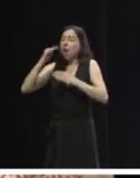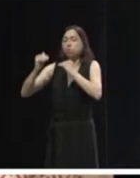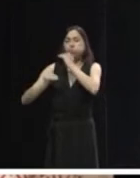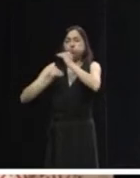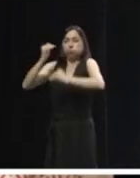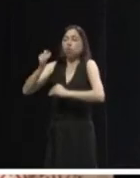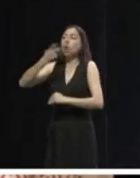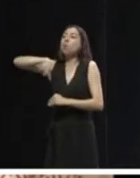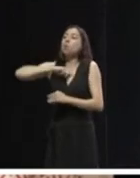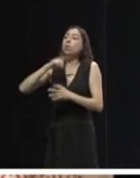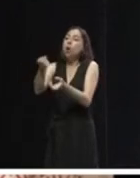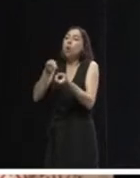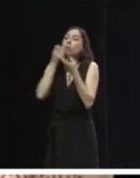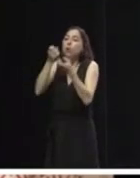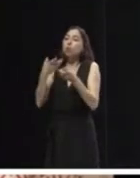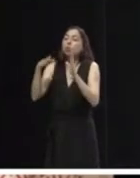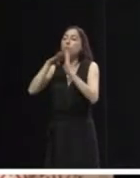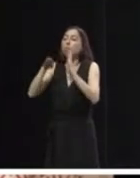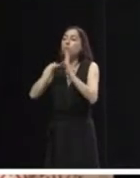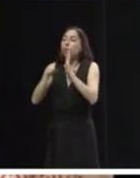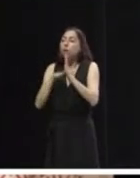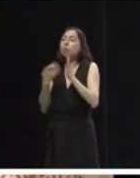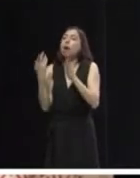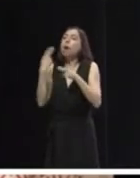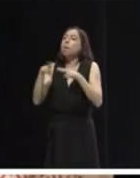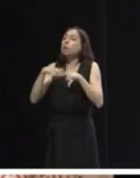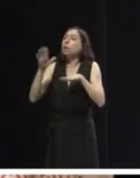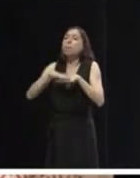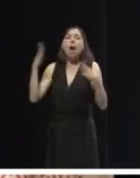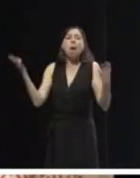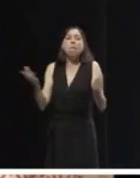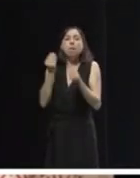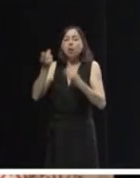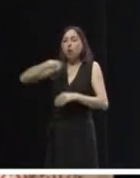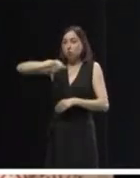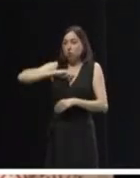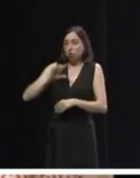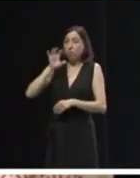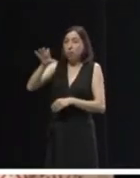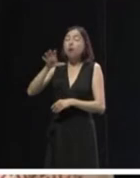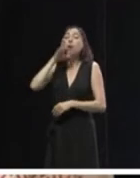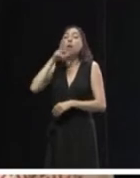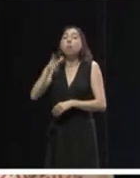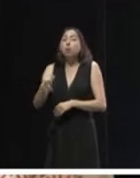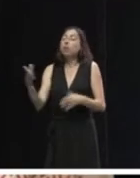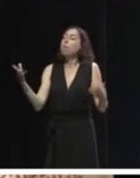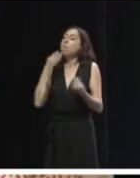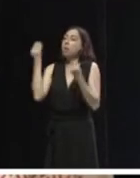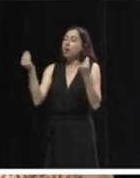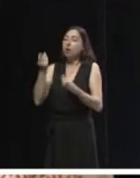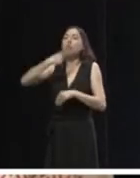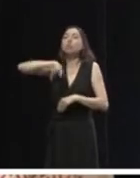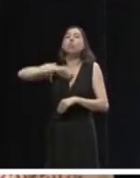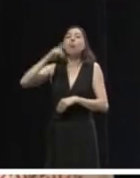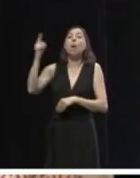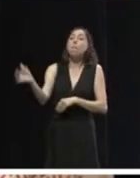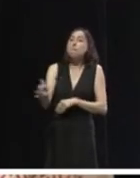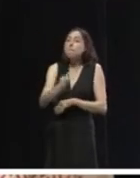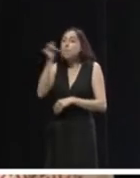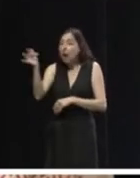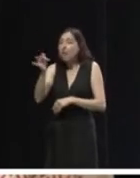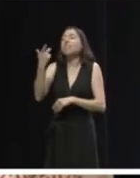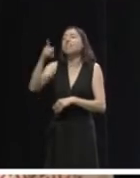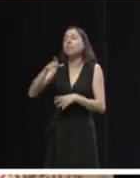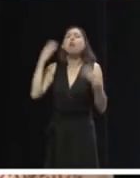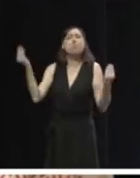programa político es para mejorar este país. Por eso están los mejores. Somos más en número y además somos mejores. Sí,